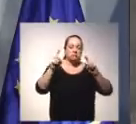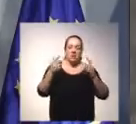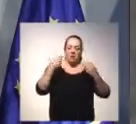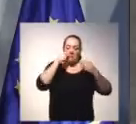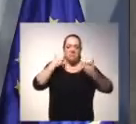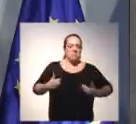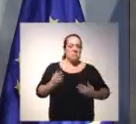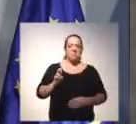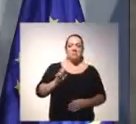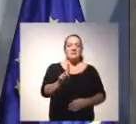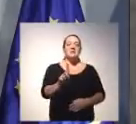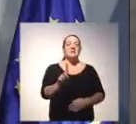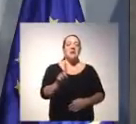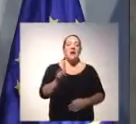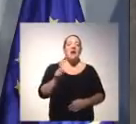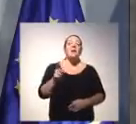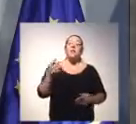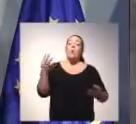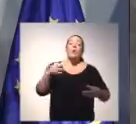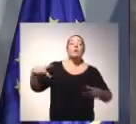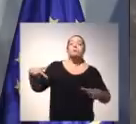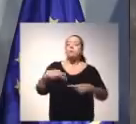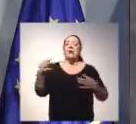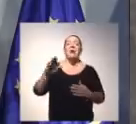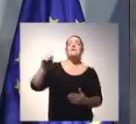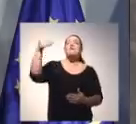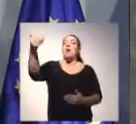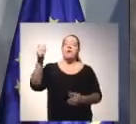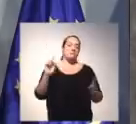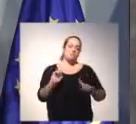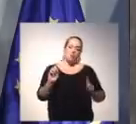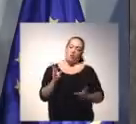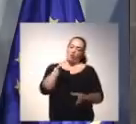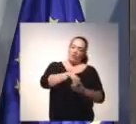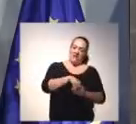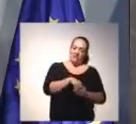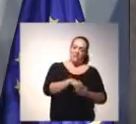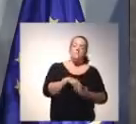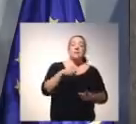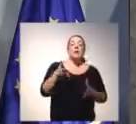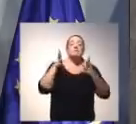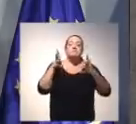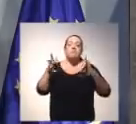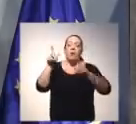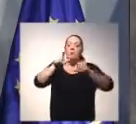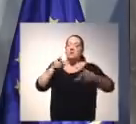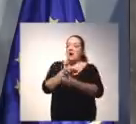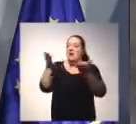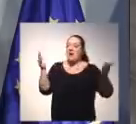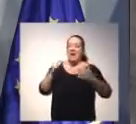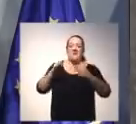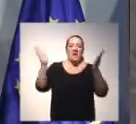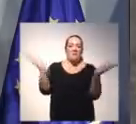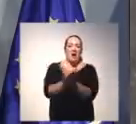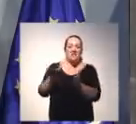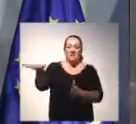presencial, con la restricción de la estancia en los espacios exteriores. Que además recordemos que es una recomendación además a la población en general del Valle, ¿no?, que tenemos,